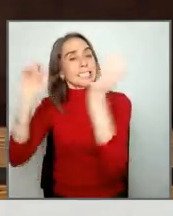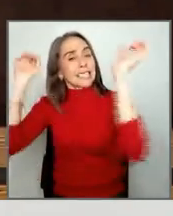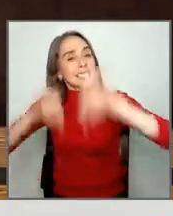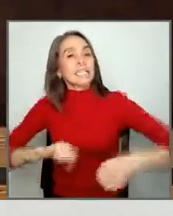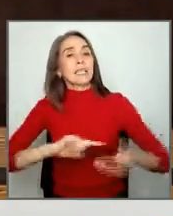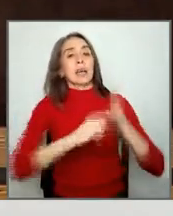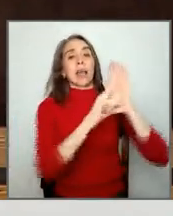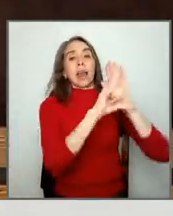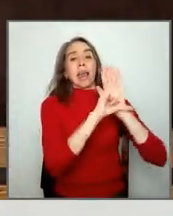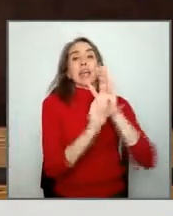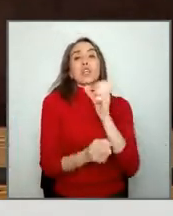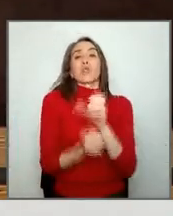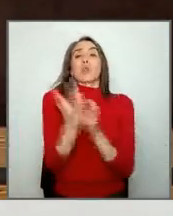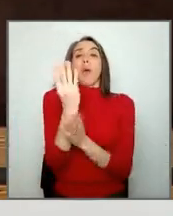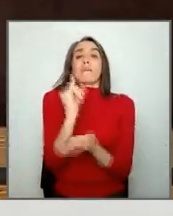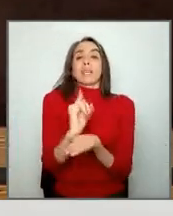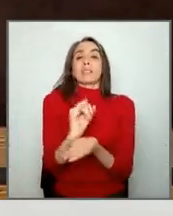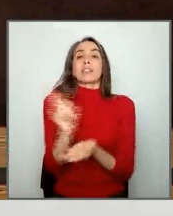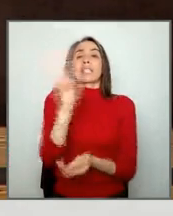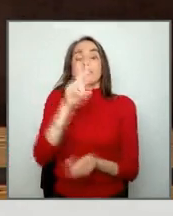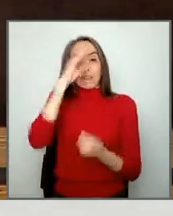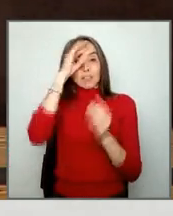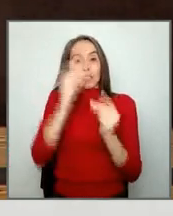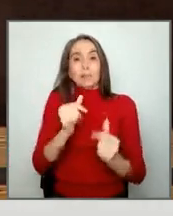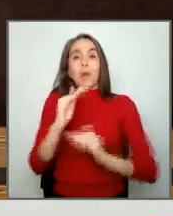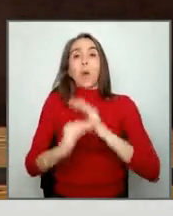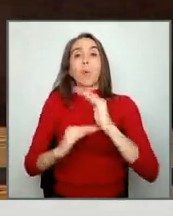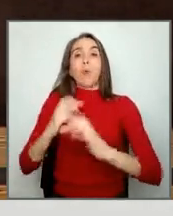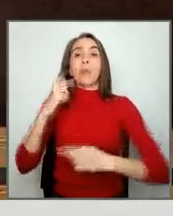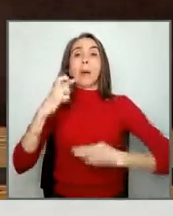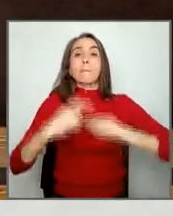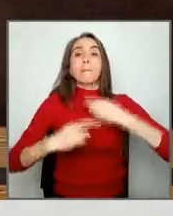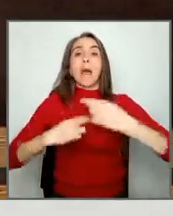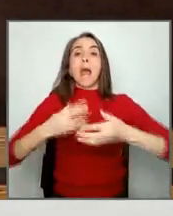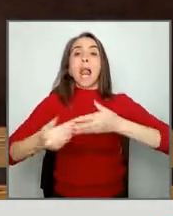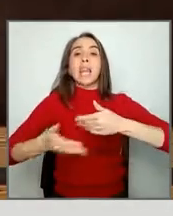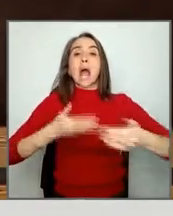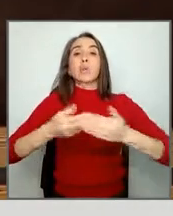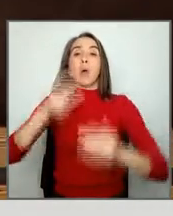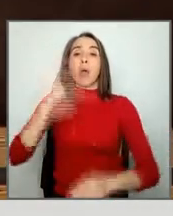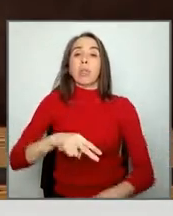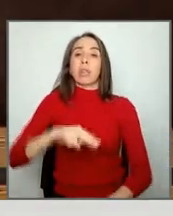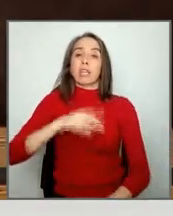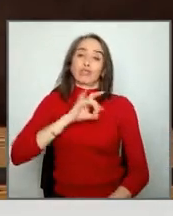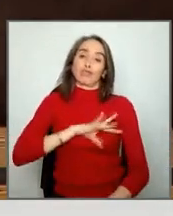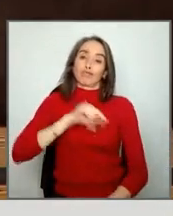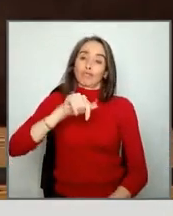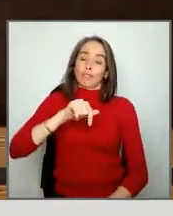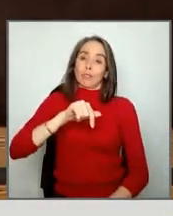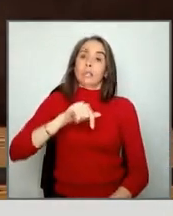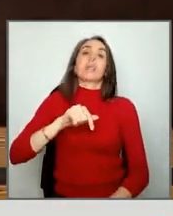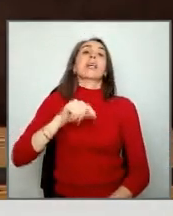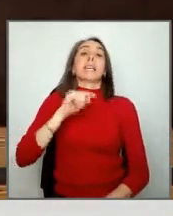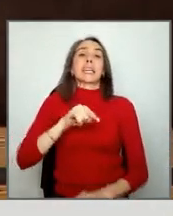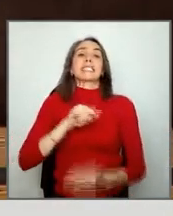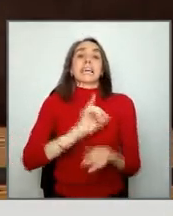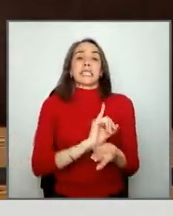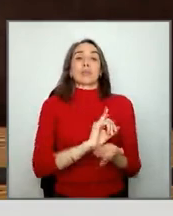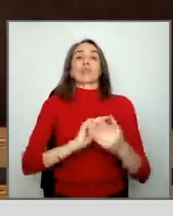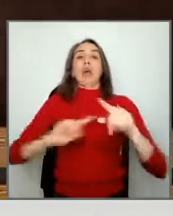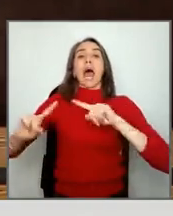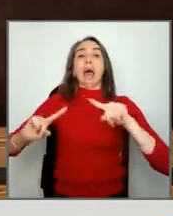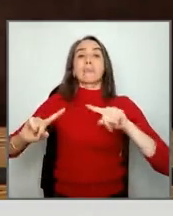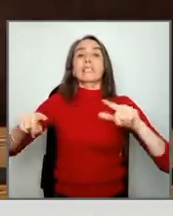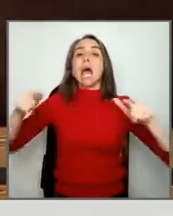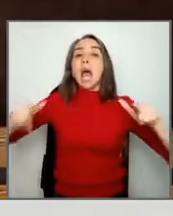a la conservación del patrimonio natural de nuestro país y administrando las áreas protegidas no solo ha sido